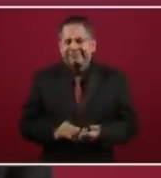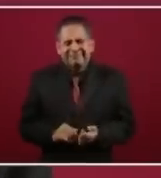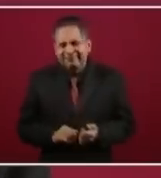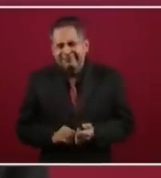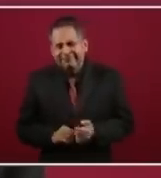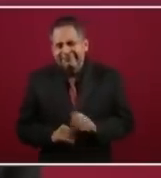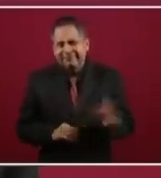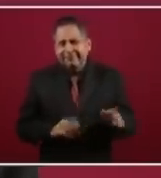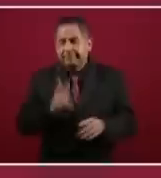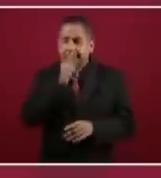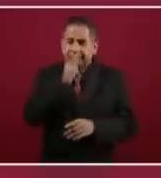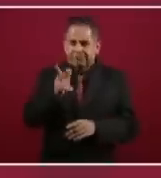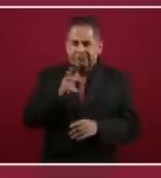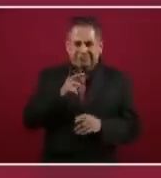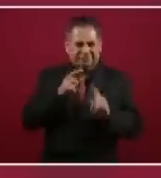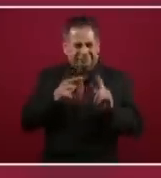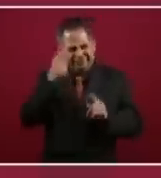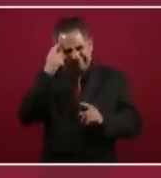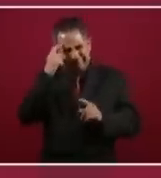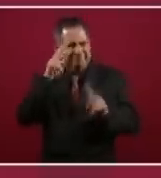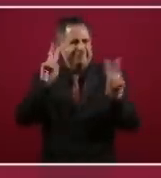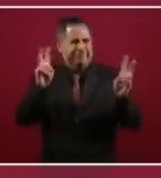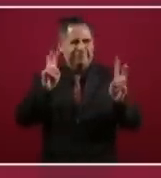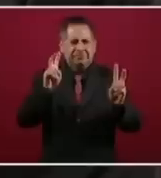los términos visibilidad.